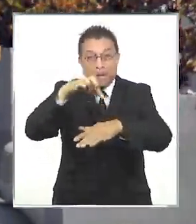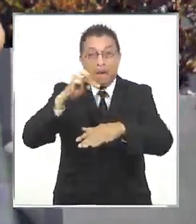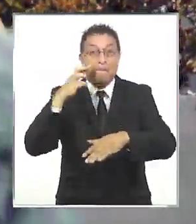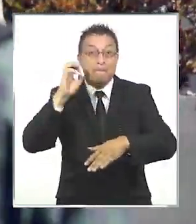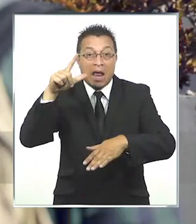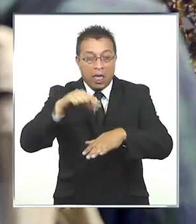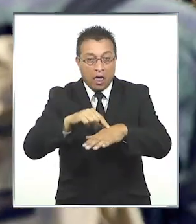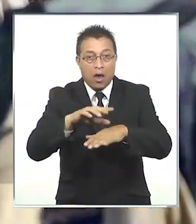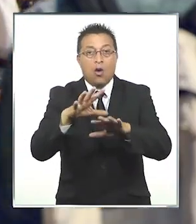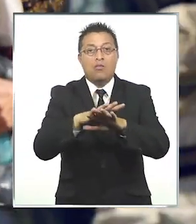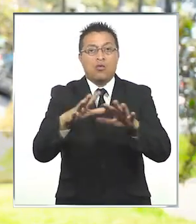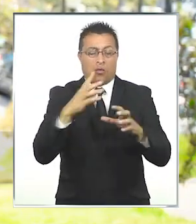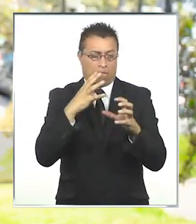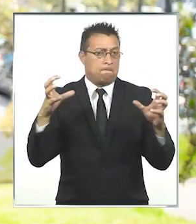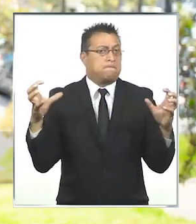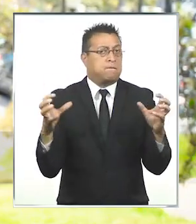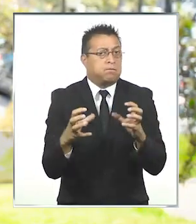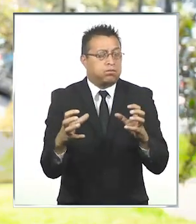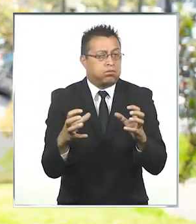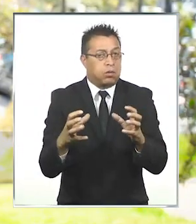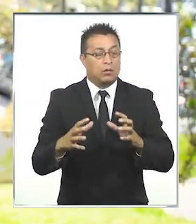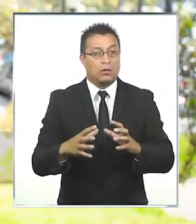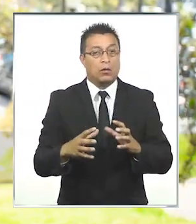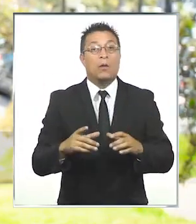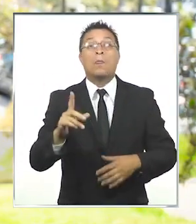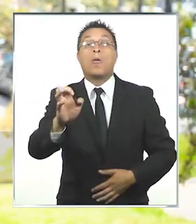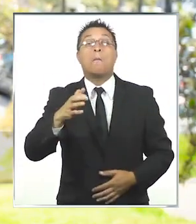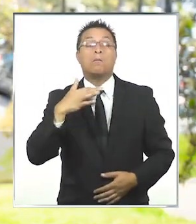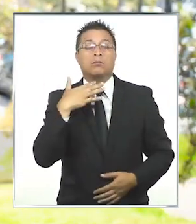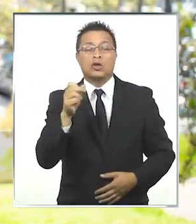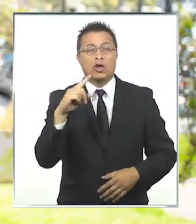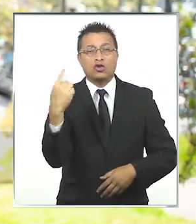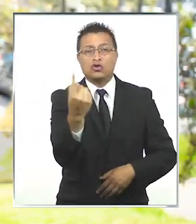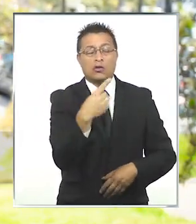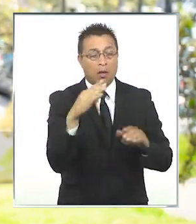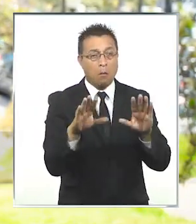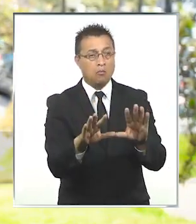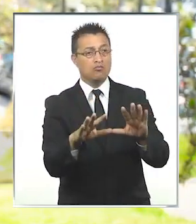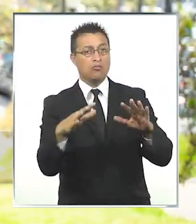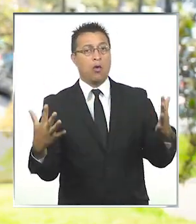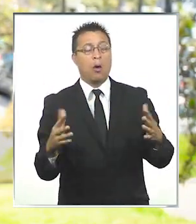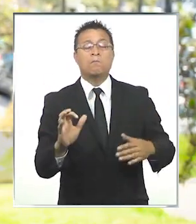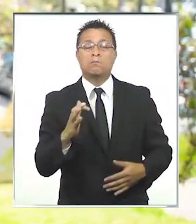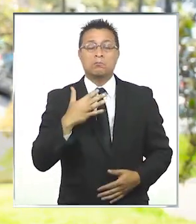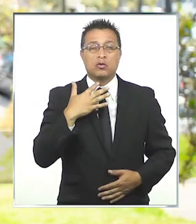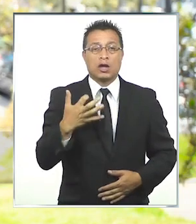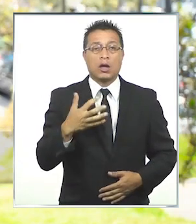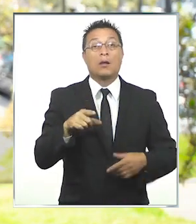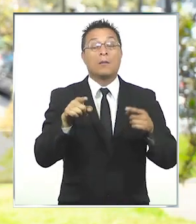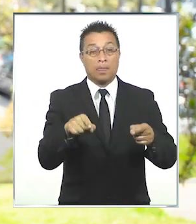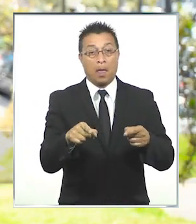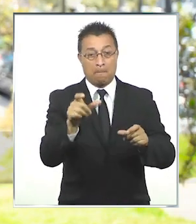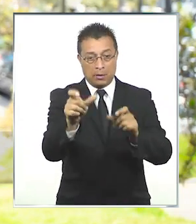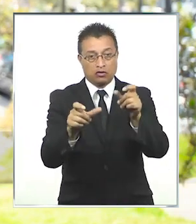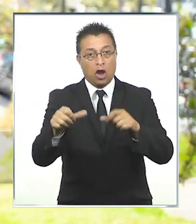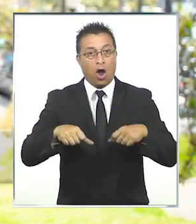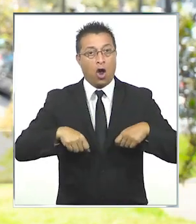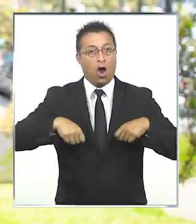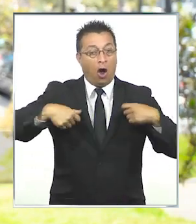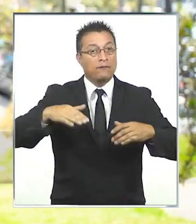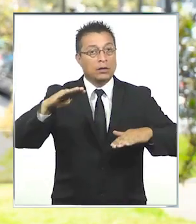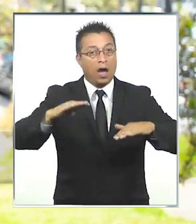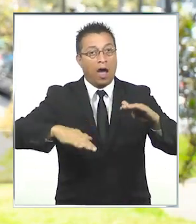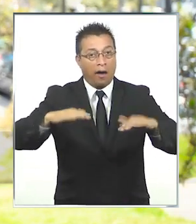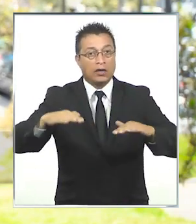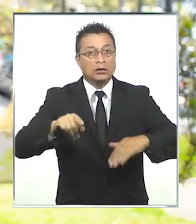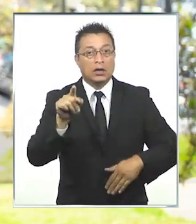zonas pigmentadas de la piel y que es extremadamente agresivo. ¿Por qué nos llama la atención? Porque se produce